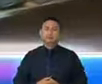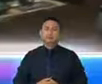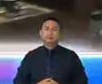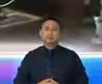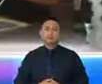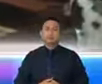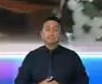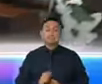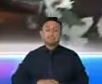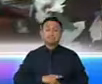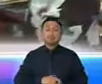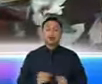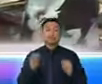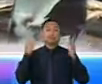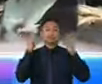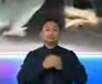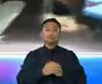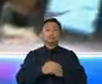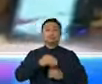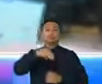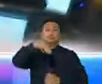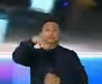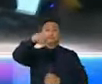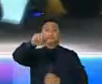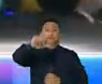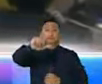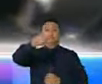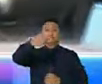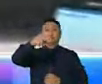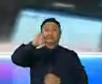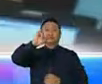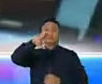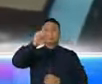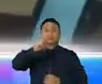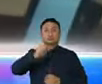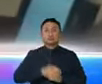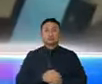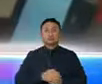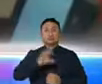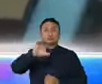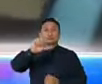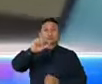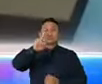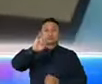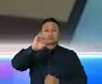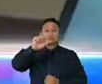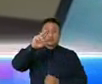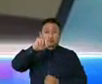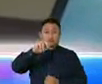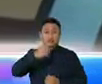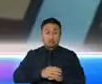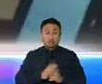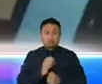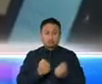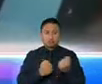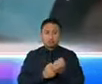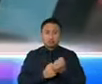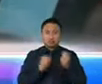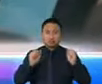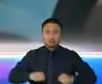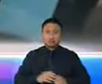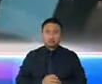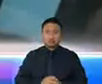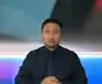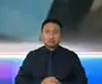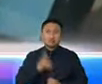Y en medio del júbilo, Marcela Guiñaga increpaba a su colega María José Carrión, que había votado a favor de la moción. Aunque no se logró escuchar